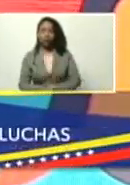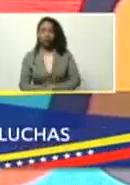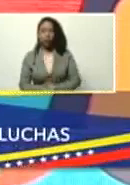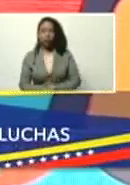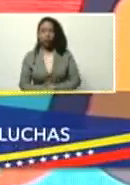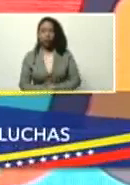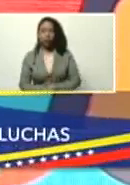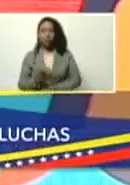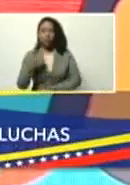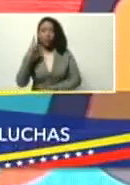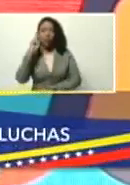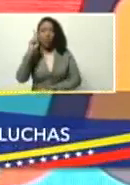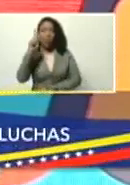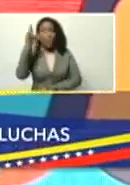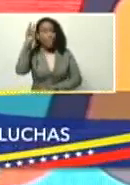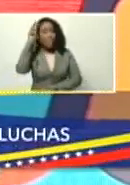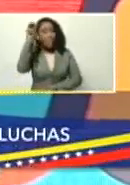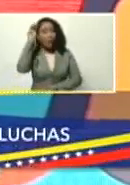a un maestro